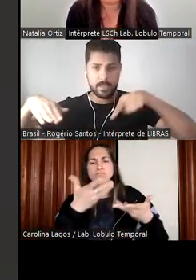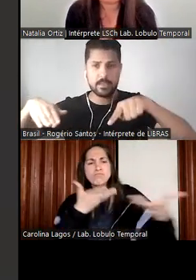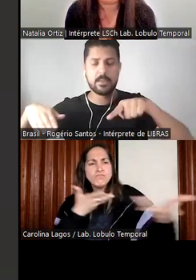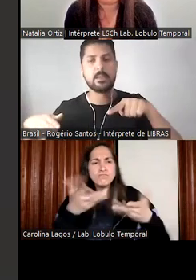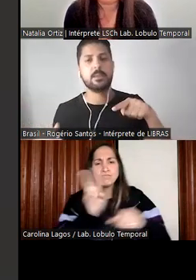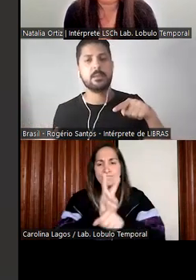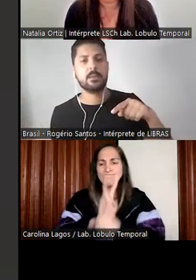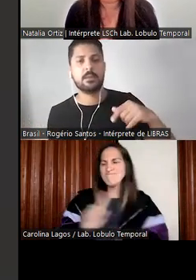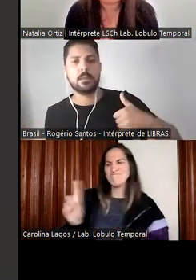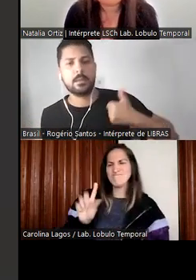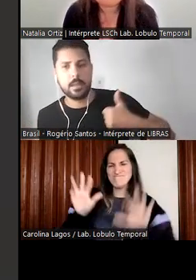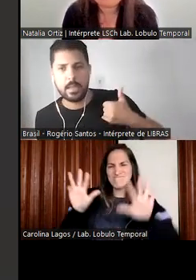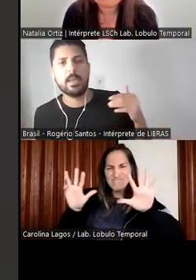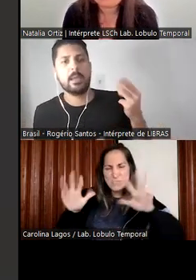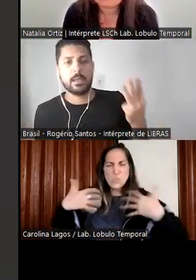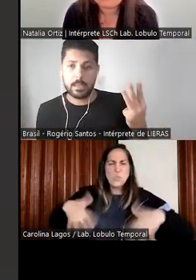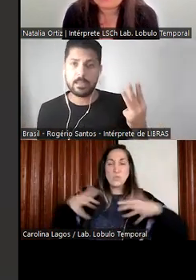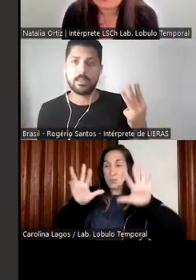de edad aproximadamente.